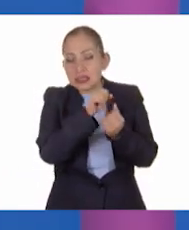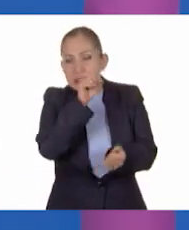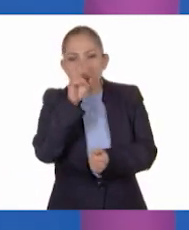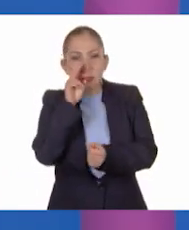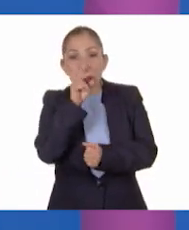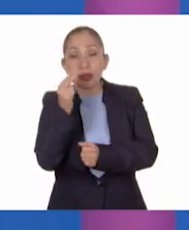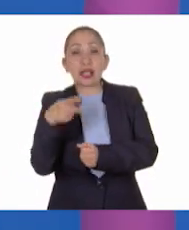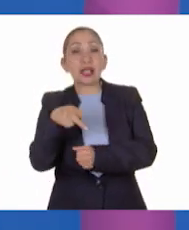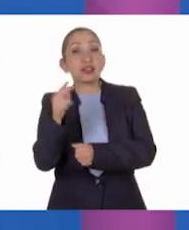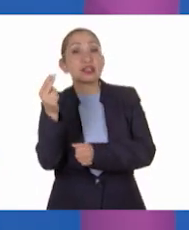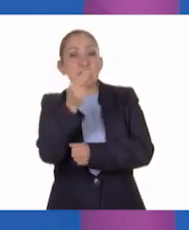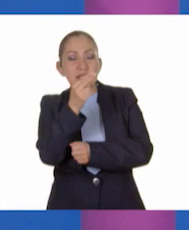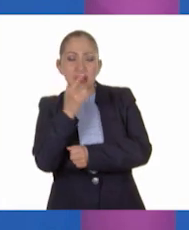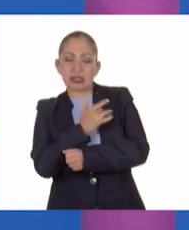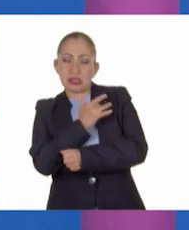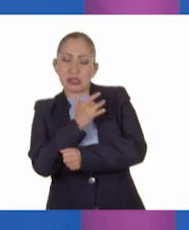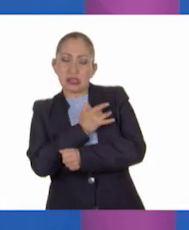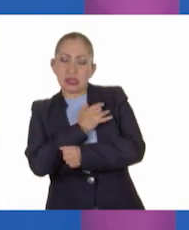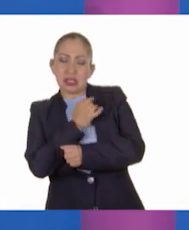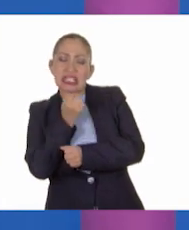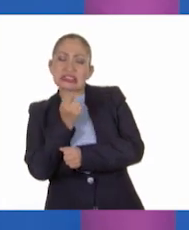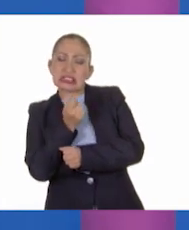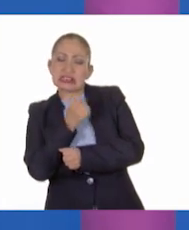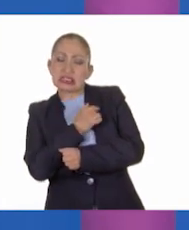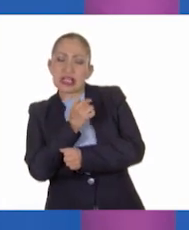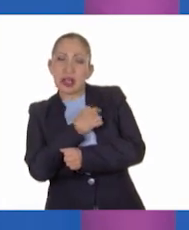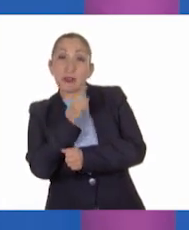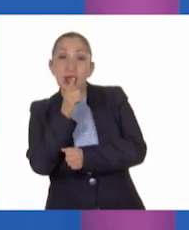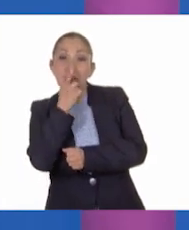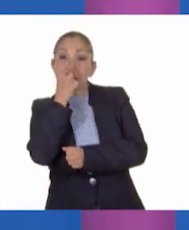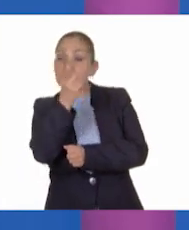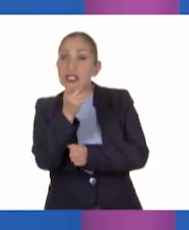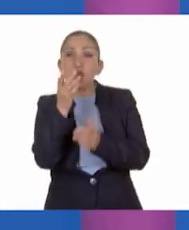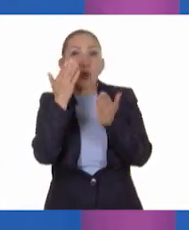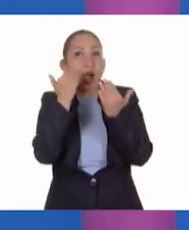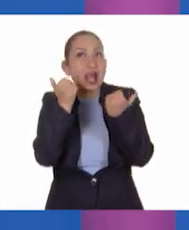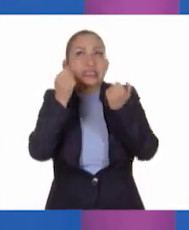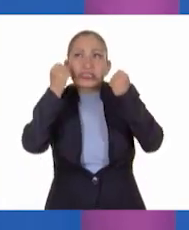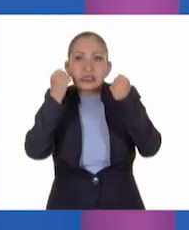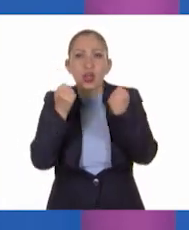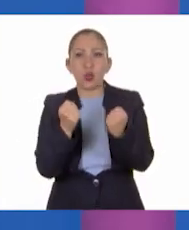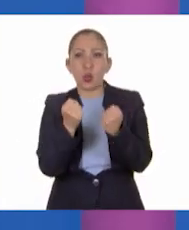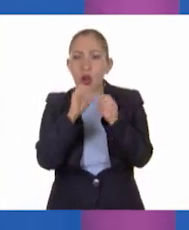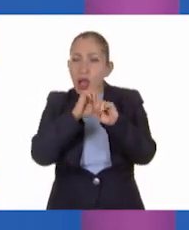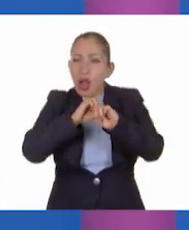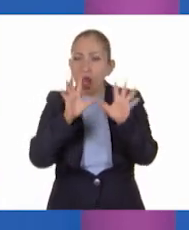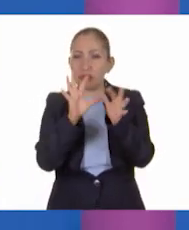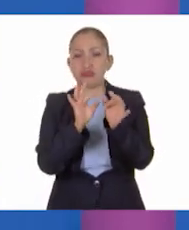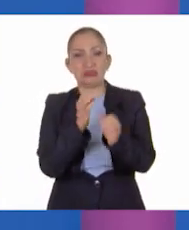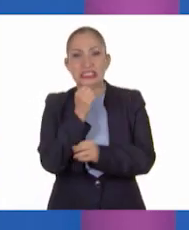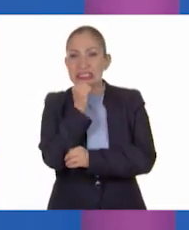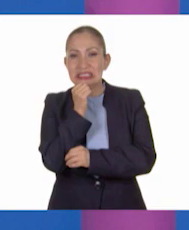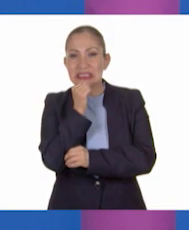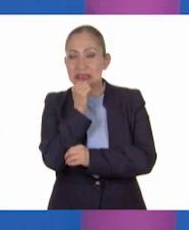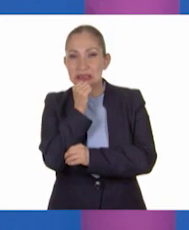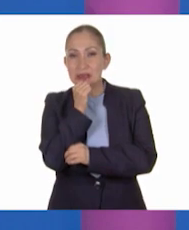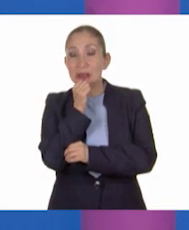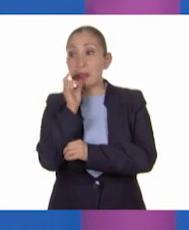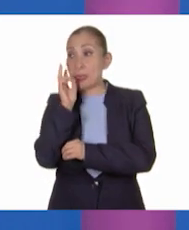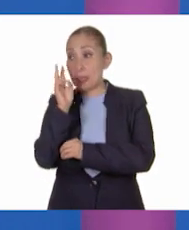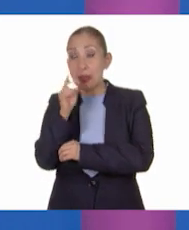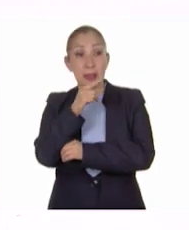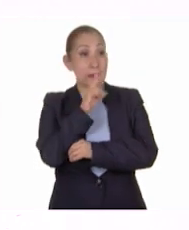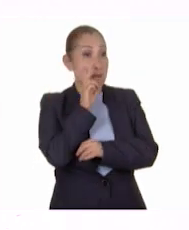Pero es necesario inferir esta información, pues lo reitero, no está de manera explícita. Se nota que